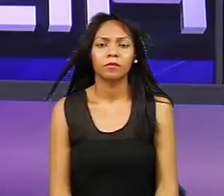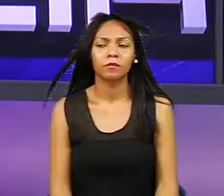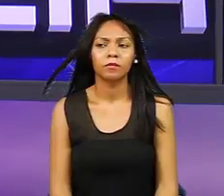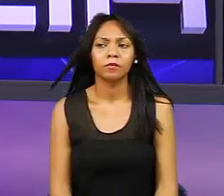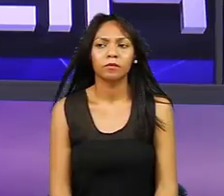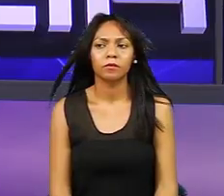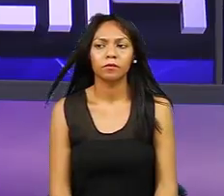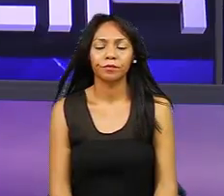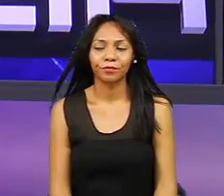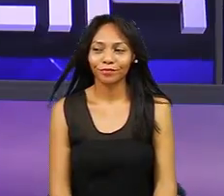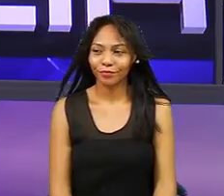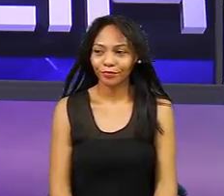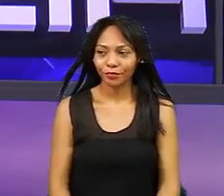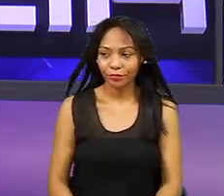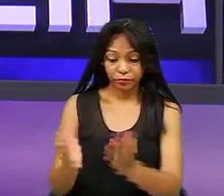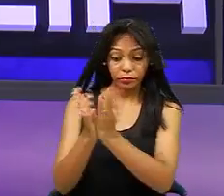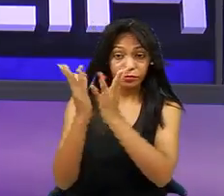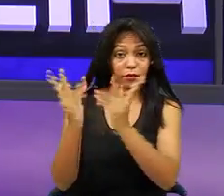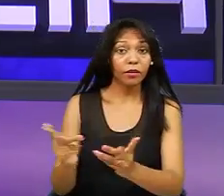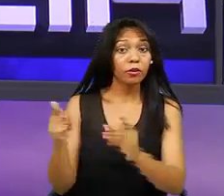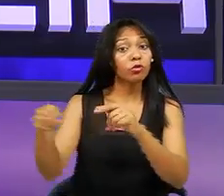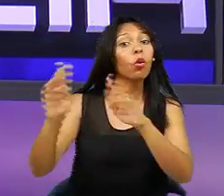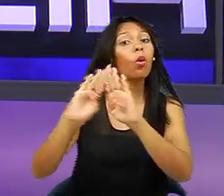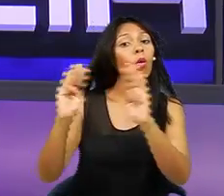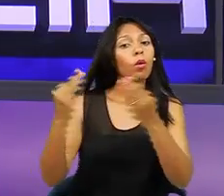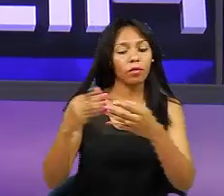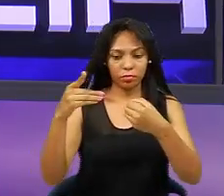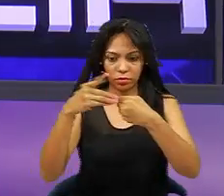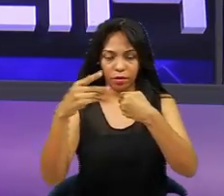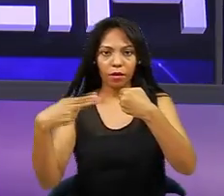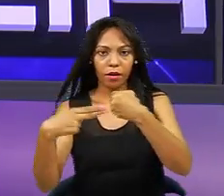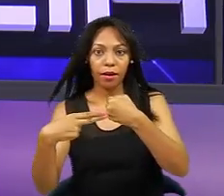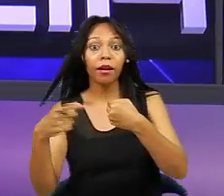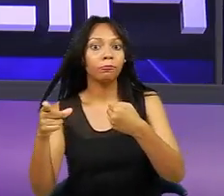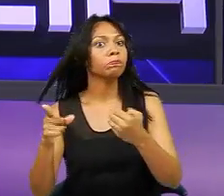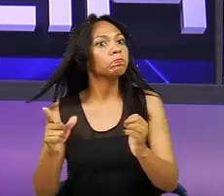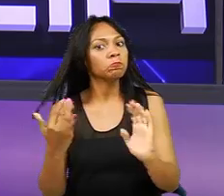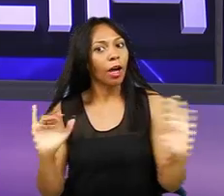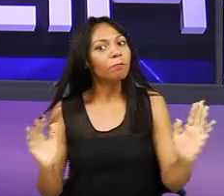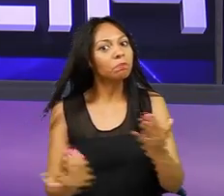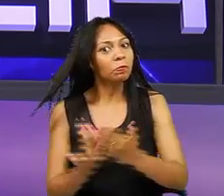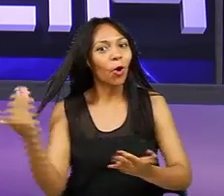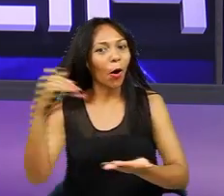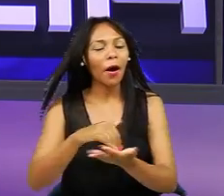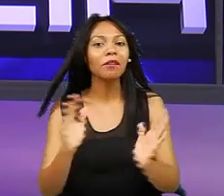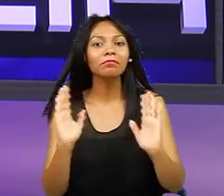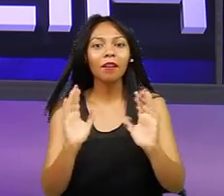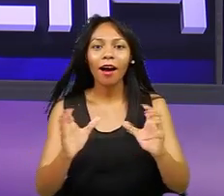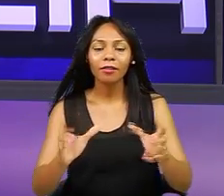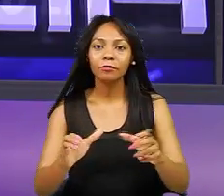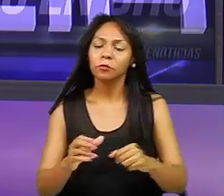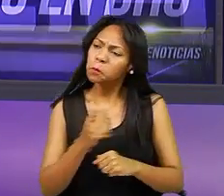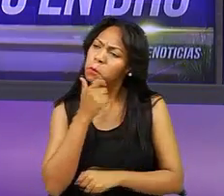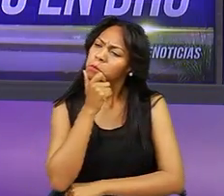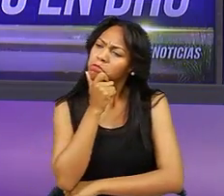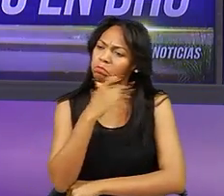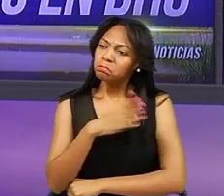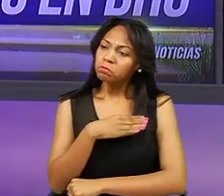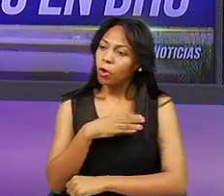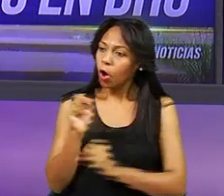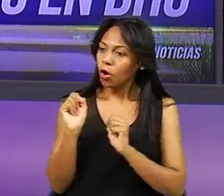Estudiantes del Colegio Diego Hernández de Gallego volvieron a la normalidad académica. Los alumnos se mostraron satisfechos con los acuerdos con